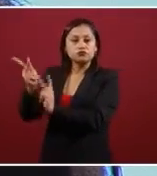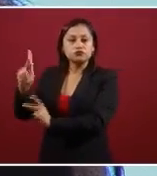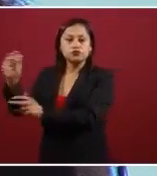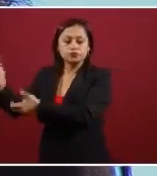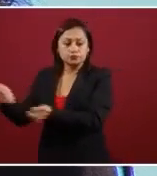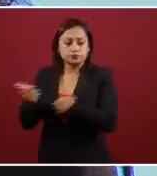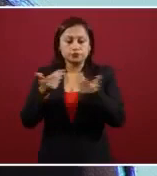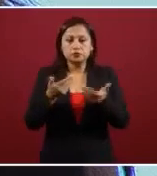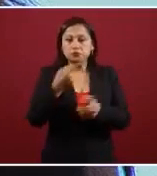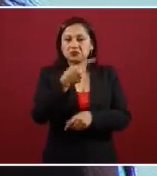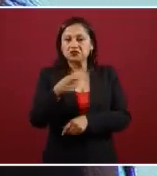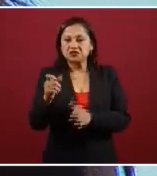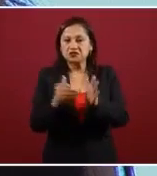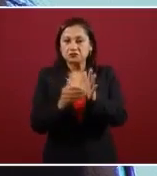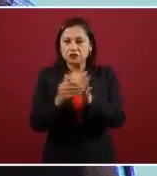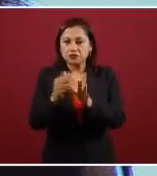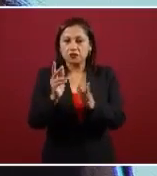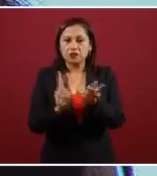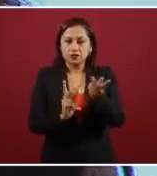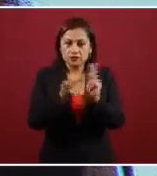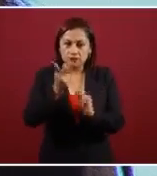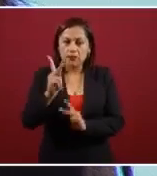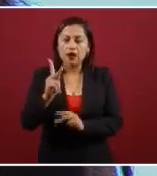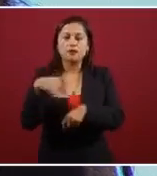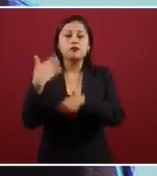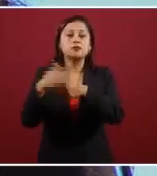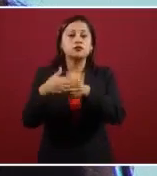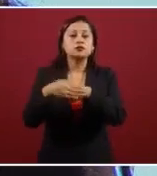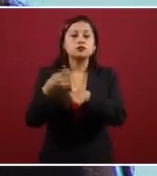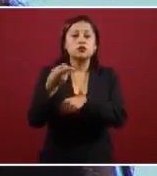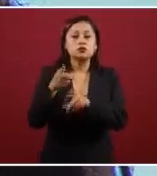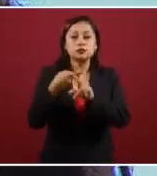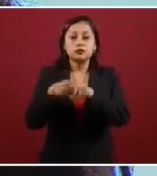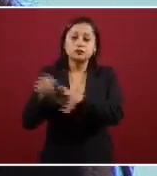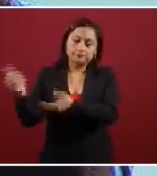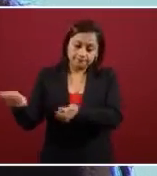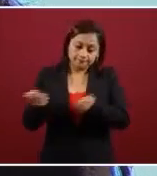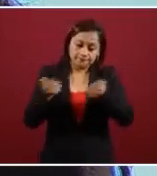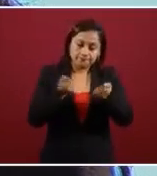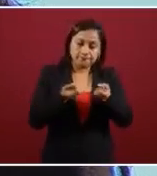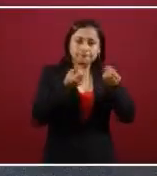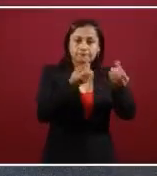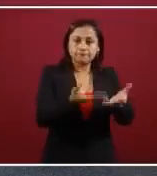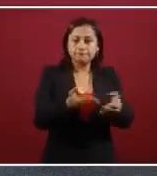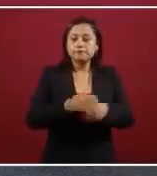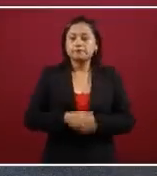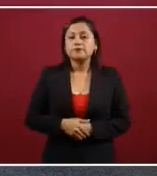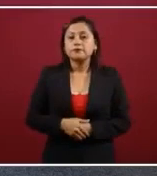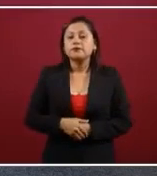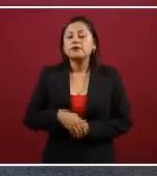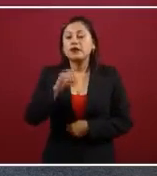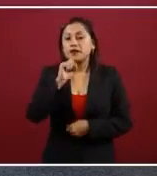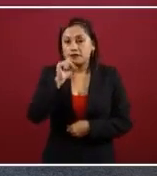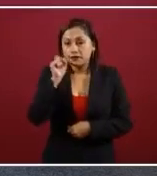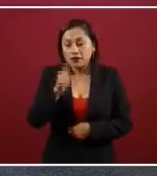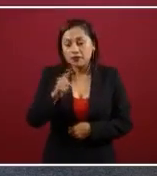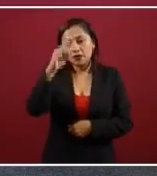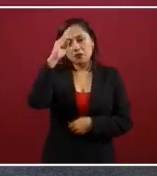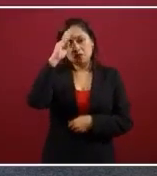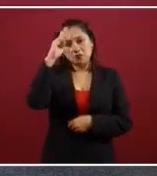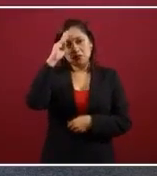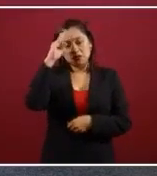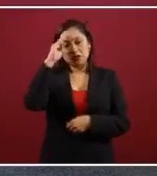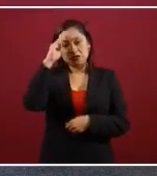hasta principios de diciembre. También estamos planteando, cuando la calidad sea buena, la compra